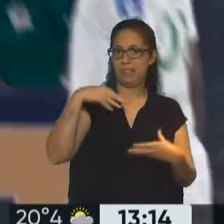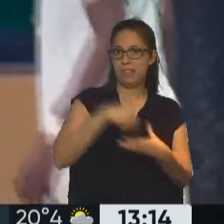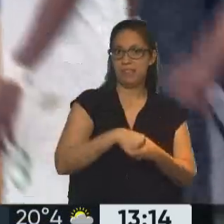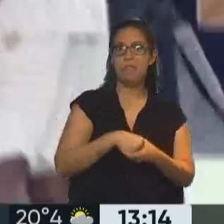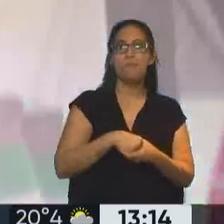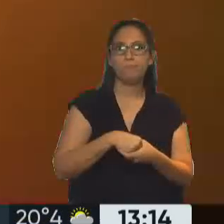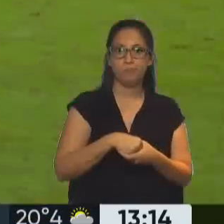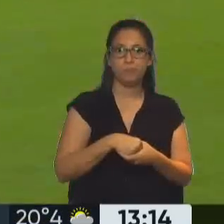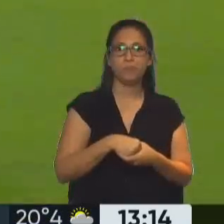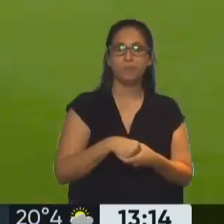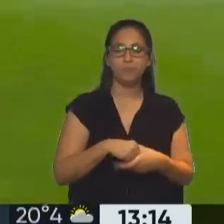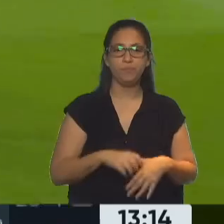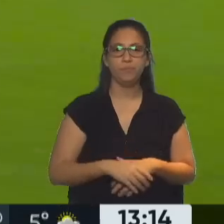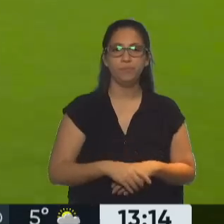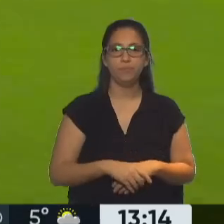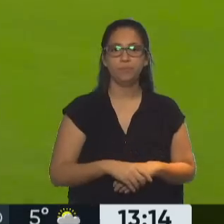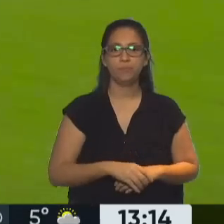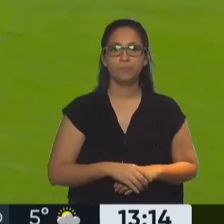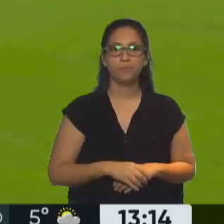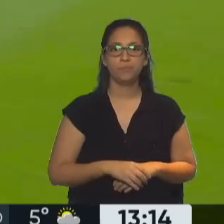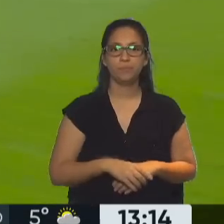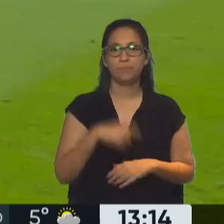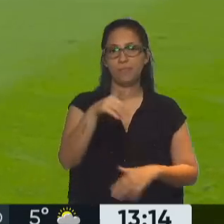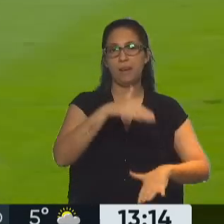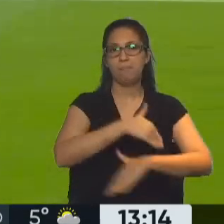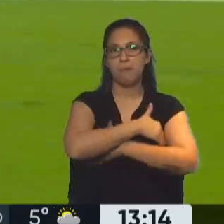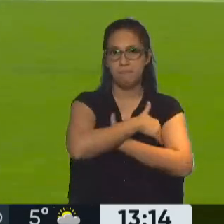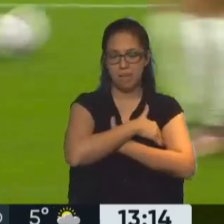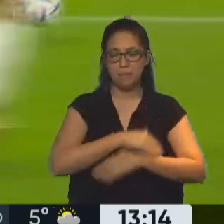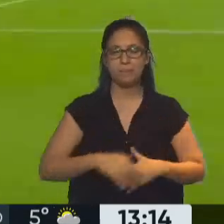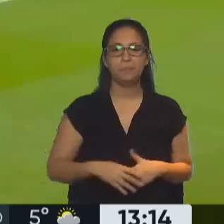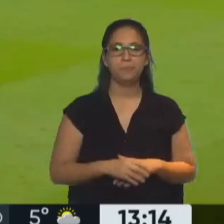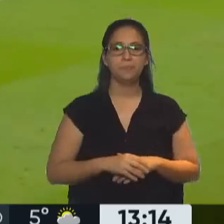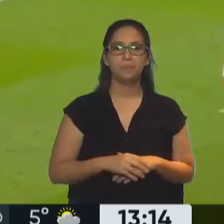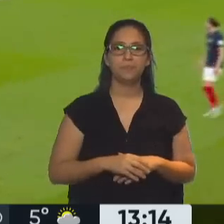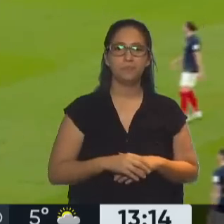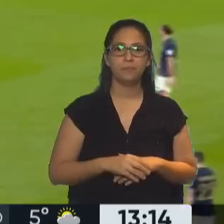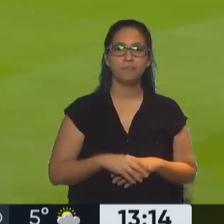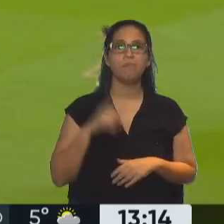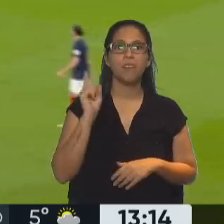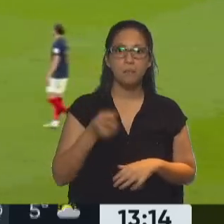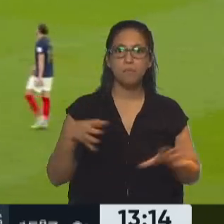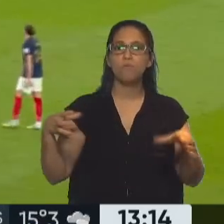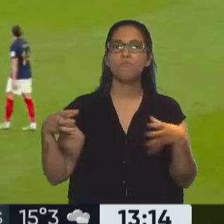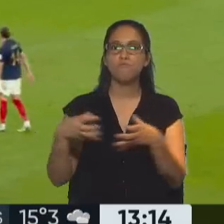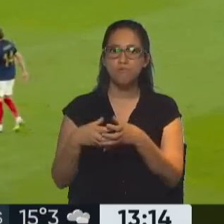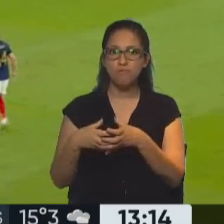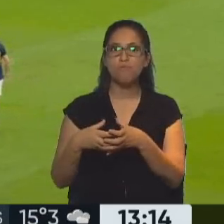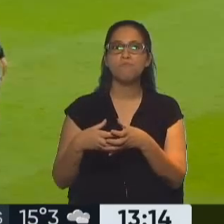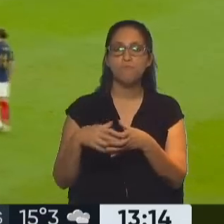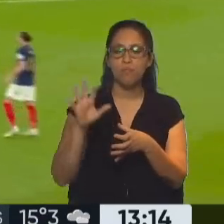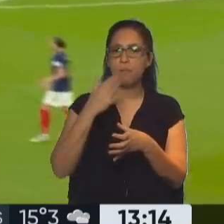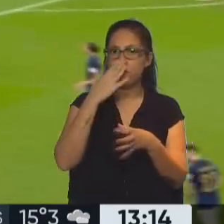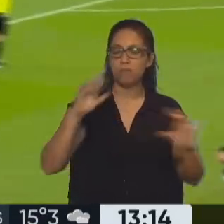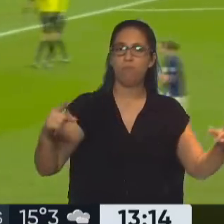tenía allí vida el equipo mexicano. Kylian Mbappé, también por el grupo al que Argentina debió